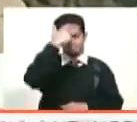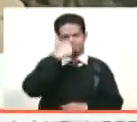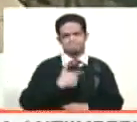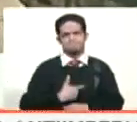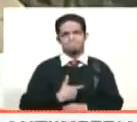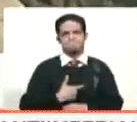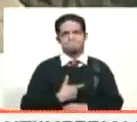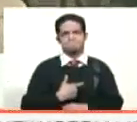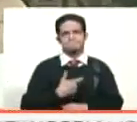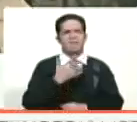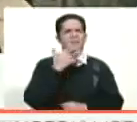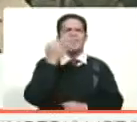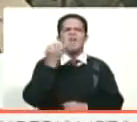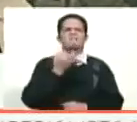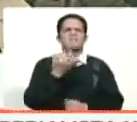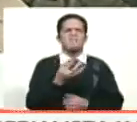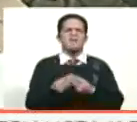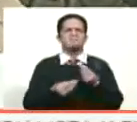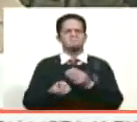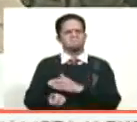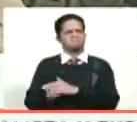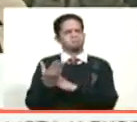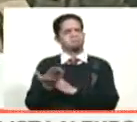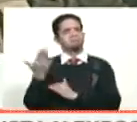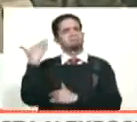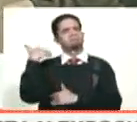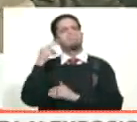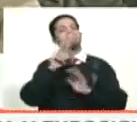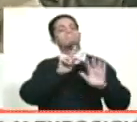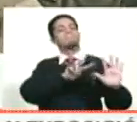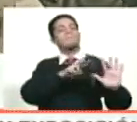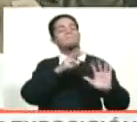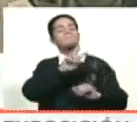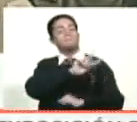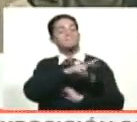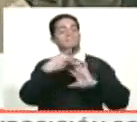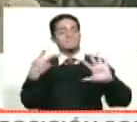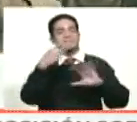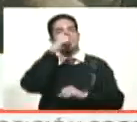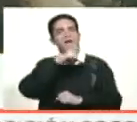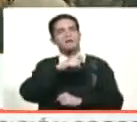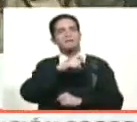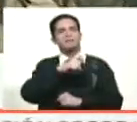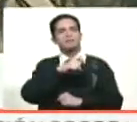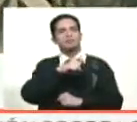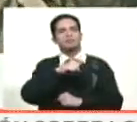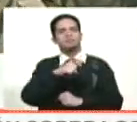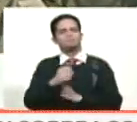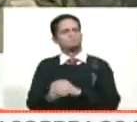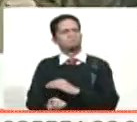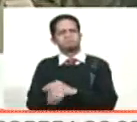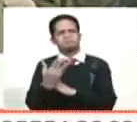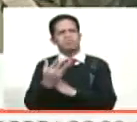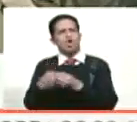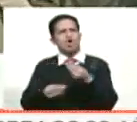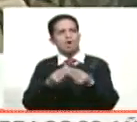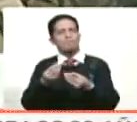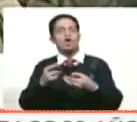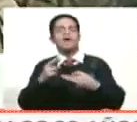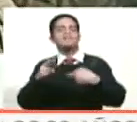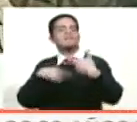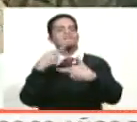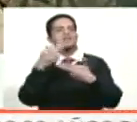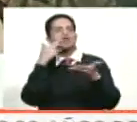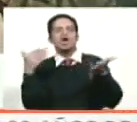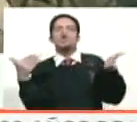Y nuestra verdad nació hace 27 años en una rebelión contra el Fondo